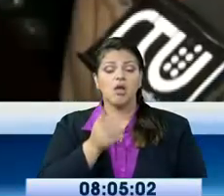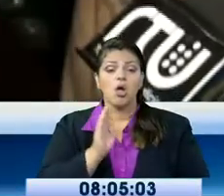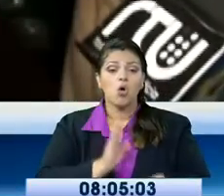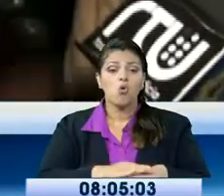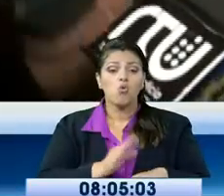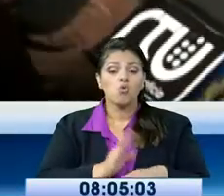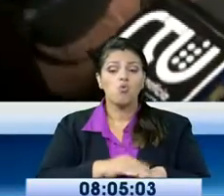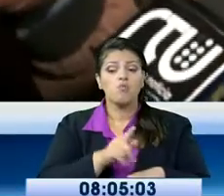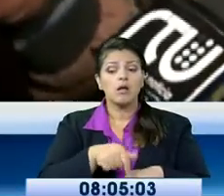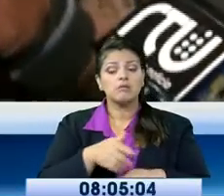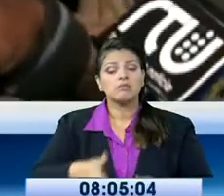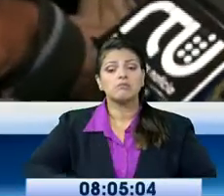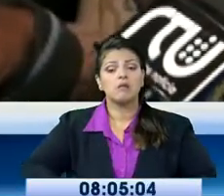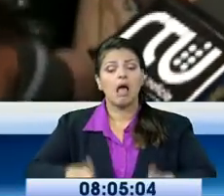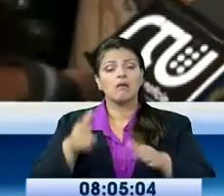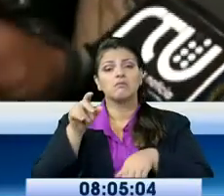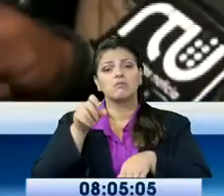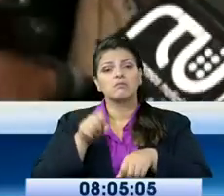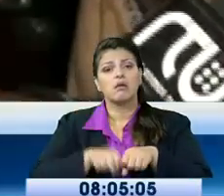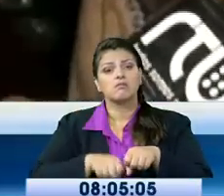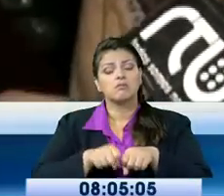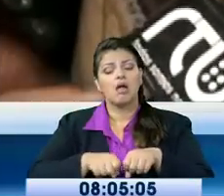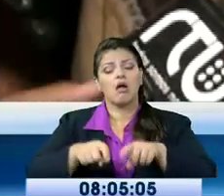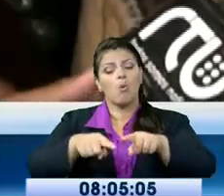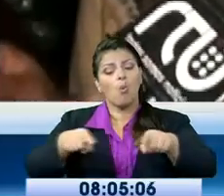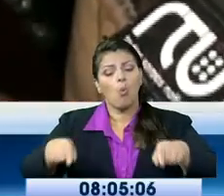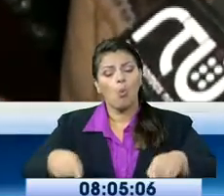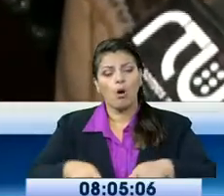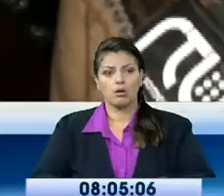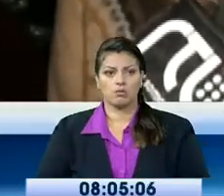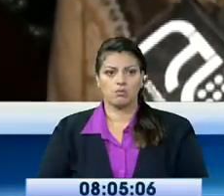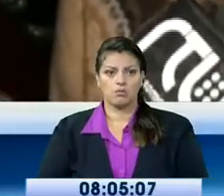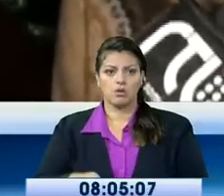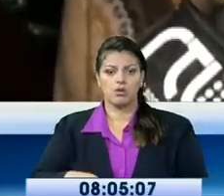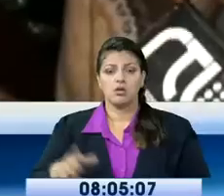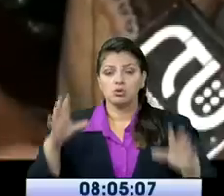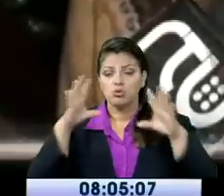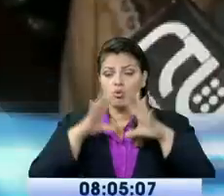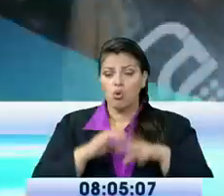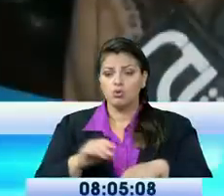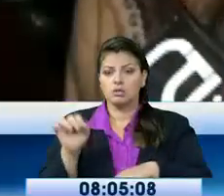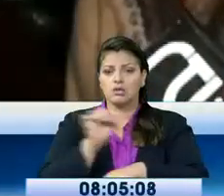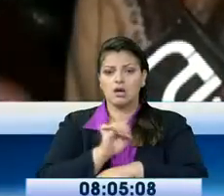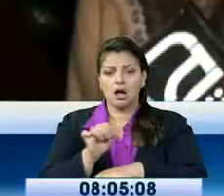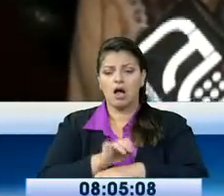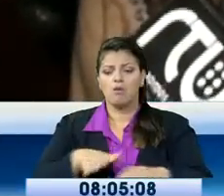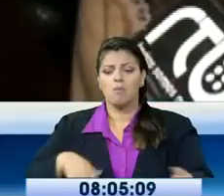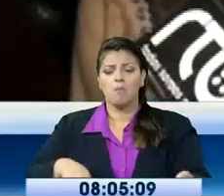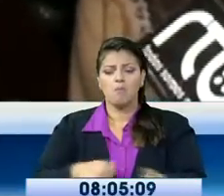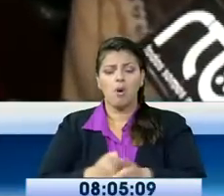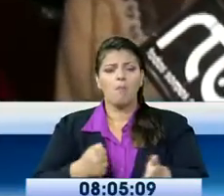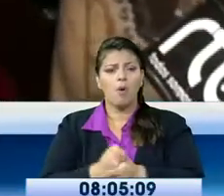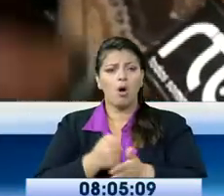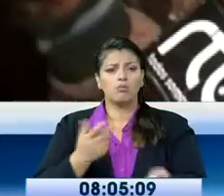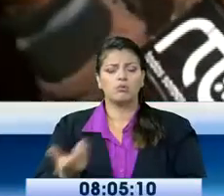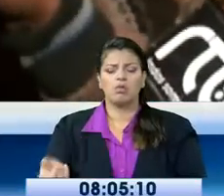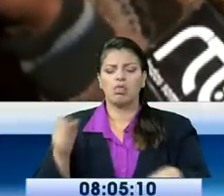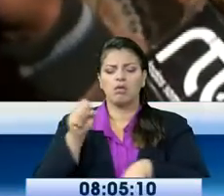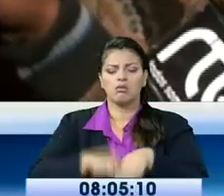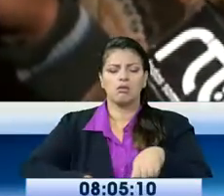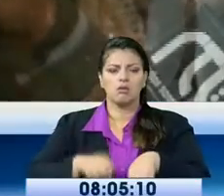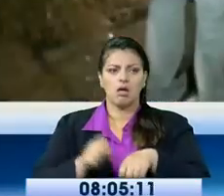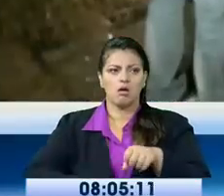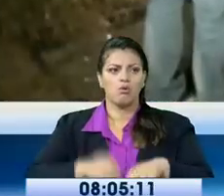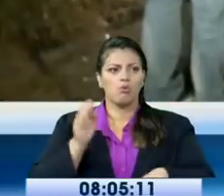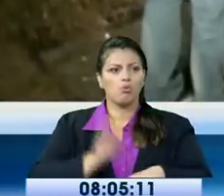los días, aquí en este sitio, todas las noches están dos, tres carros dañados por este hueco. Lamentablemente este accidente es por el